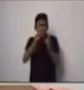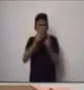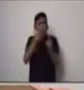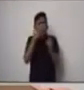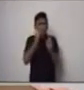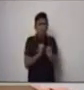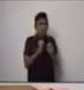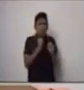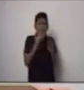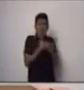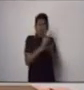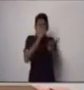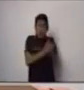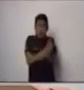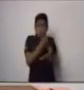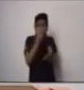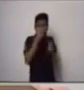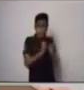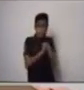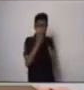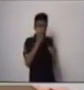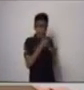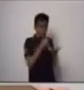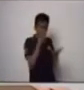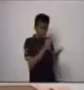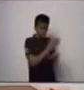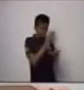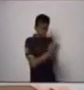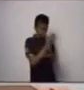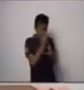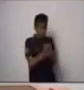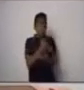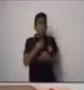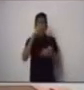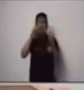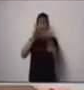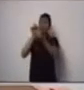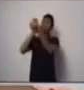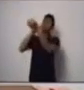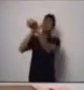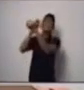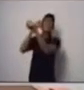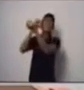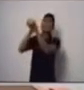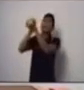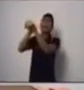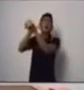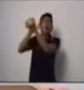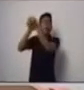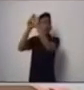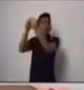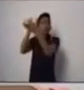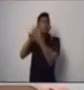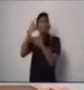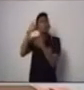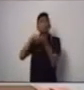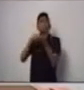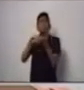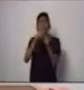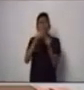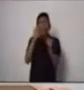a las a algún miembro de su familia y con esto vamos a finalizar esta actividad